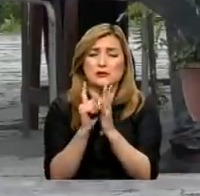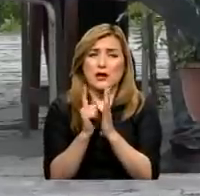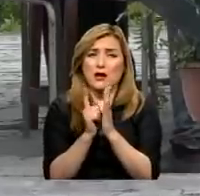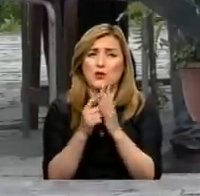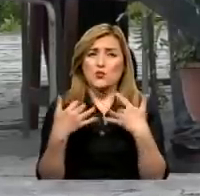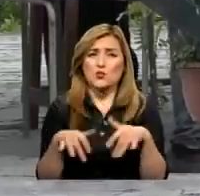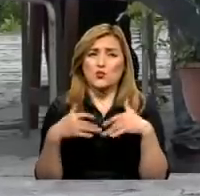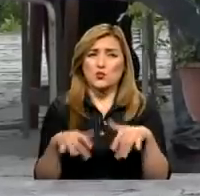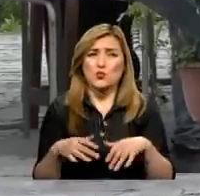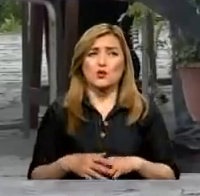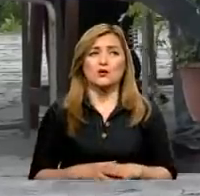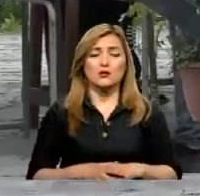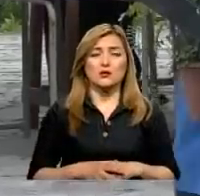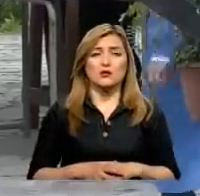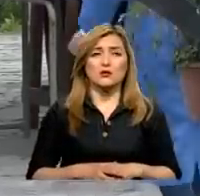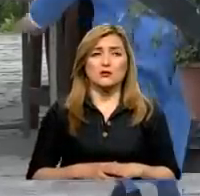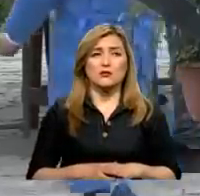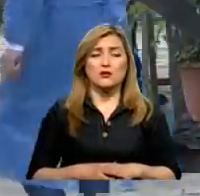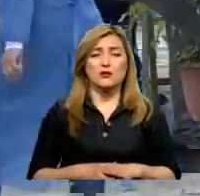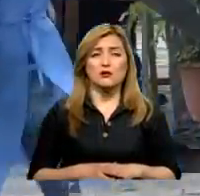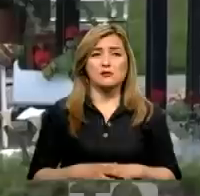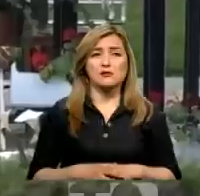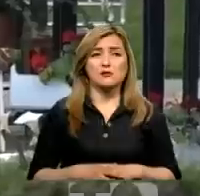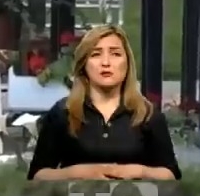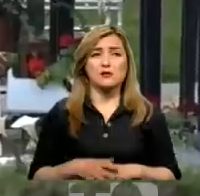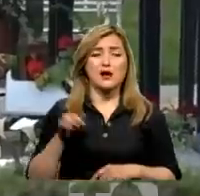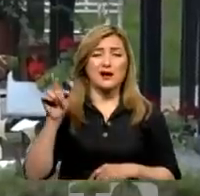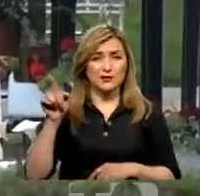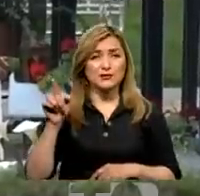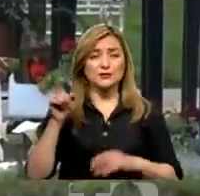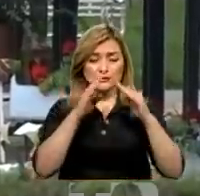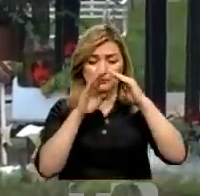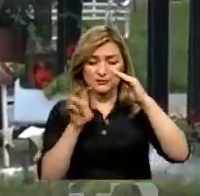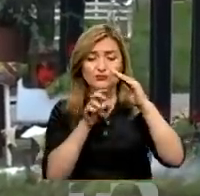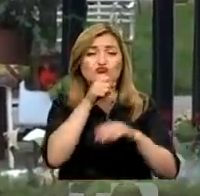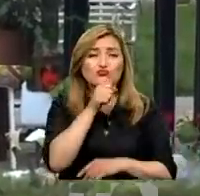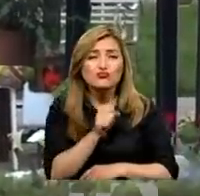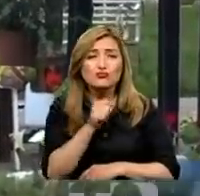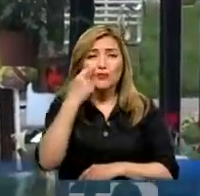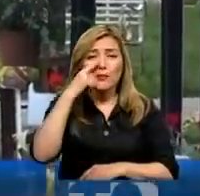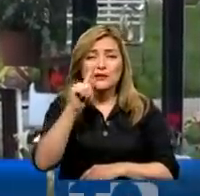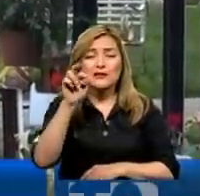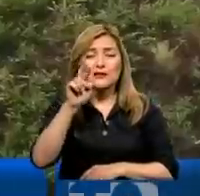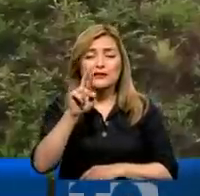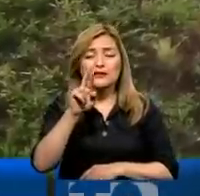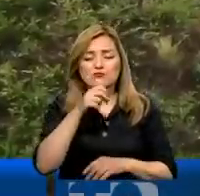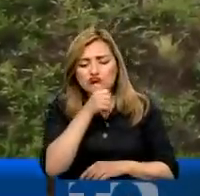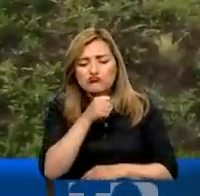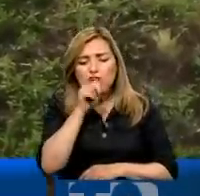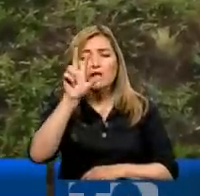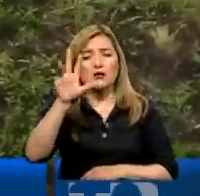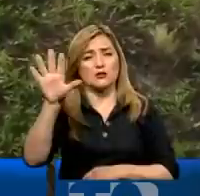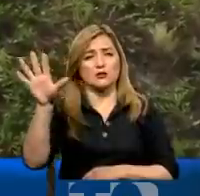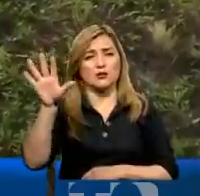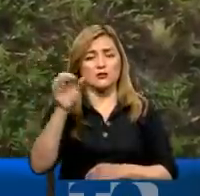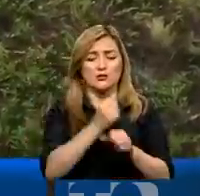Continúa el cerco epidemiológico en el Centro Gerontológico San Pedro de la UCI. De acuerdo a las pruebas PCR, son 35 adultos mayores y 11